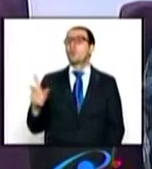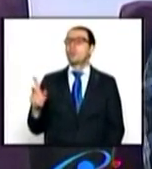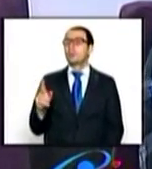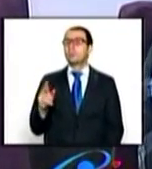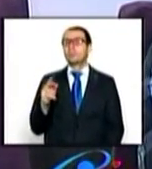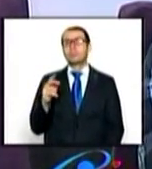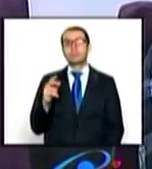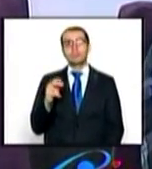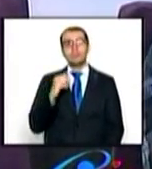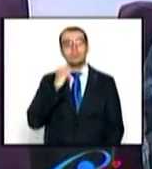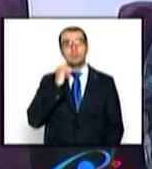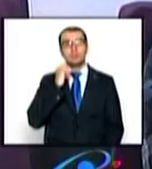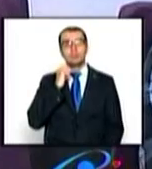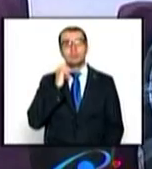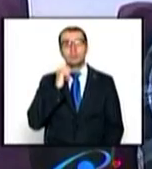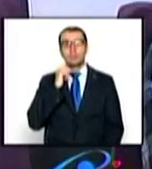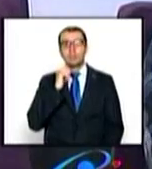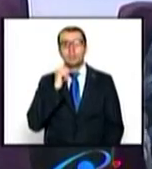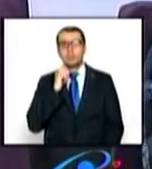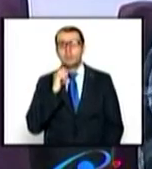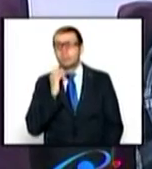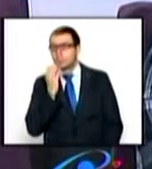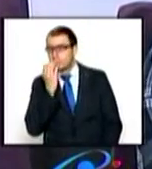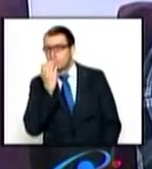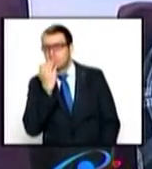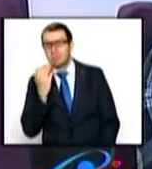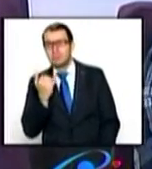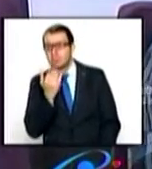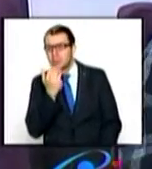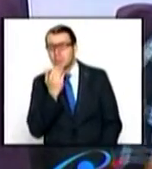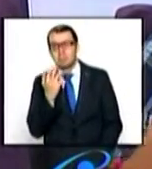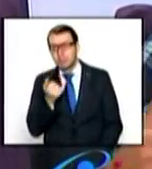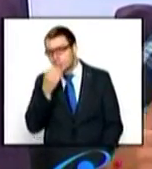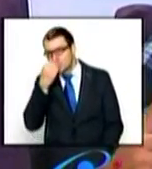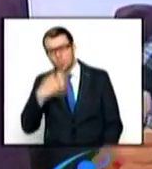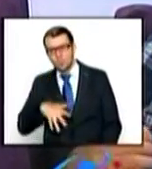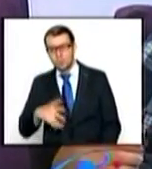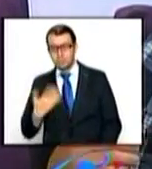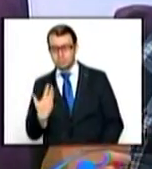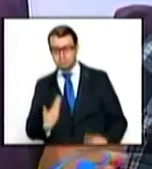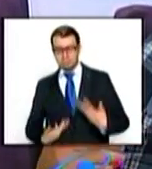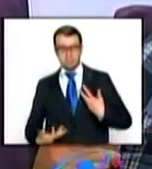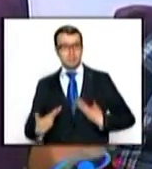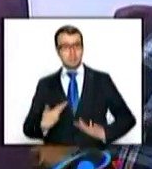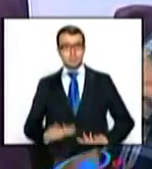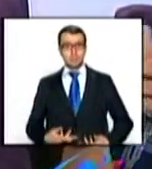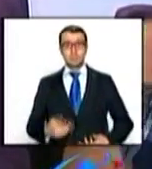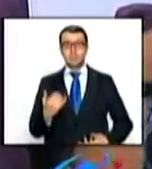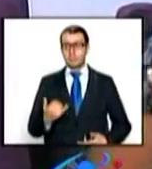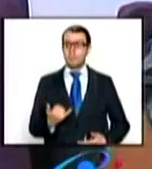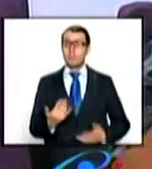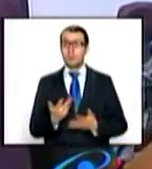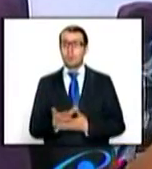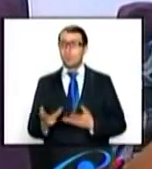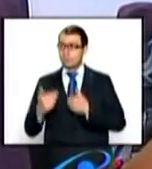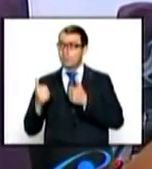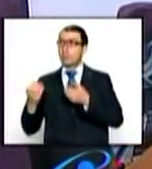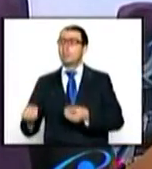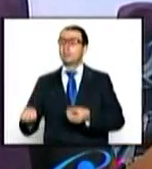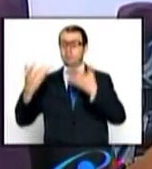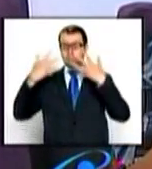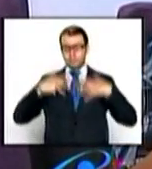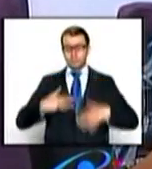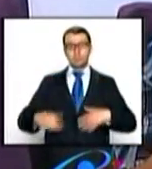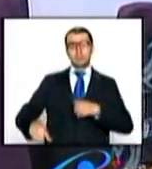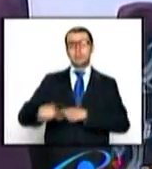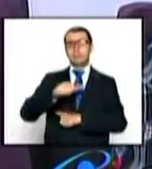tu cuerpo las sustancias malas, la porquería que está dentro de ti, hago que las sustancias buenas lleguen y ocupen ese lugar